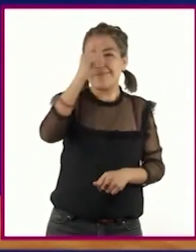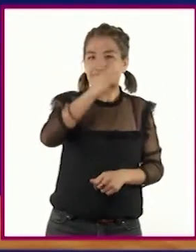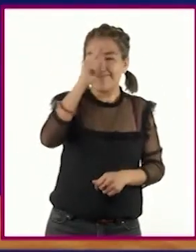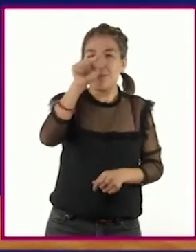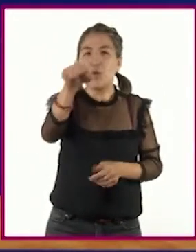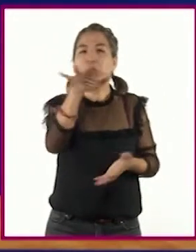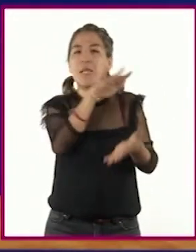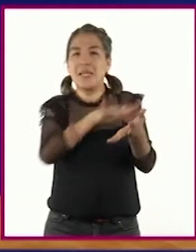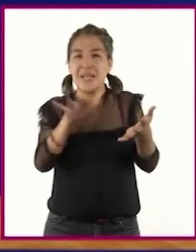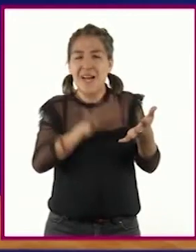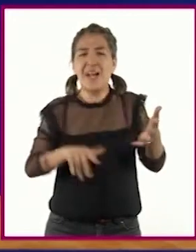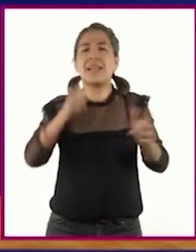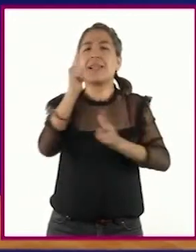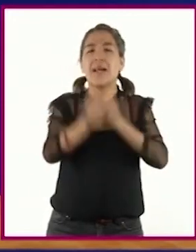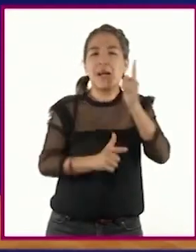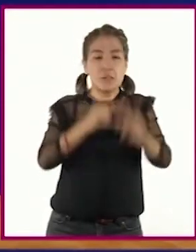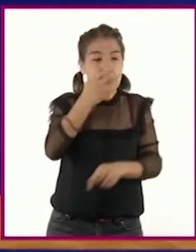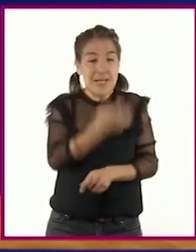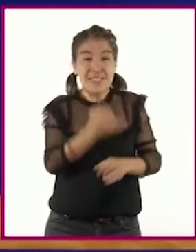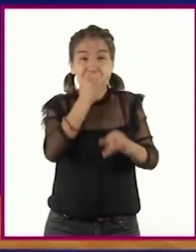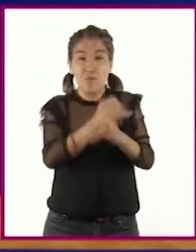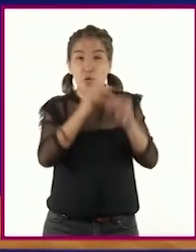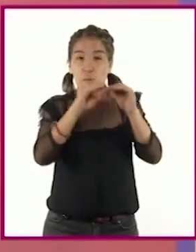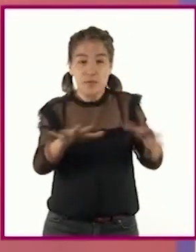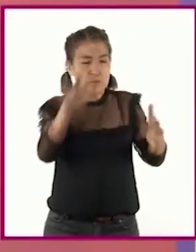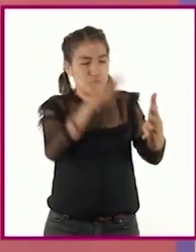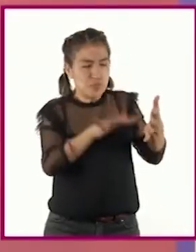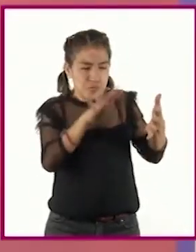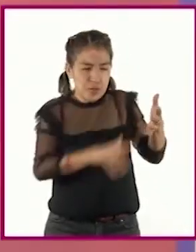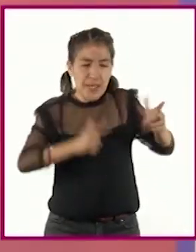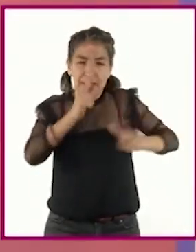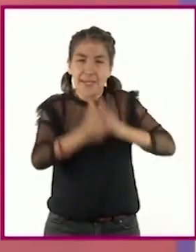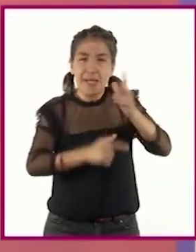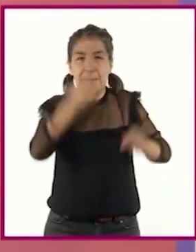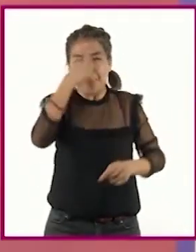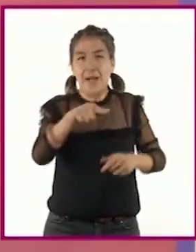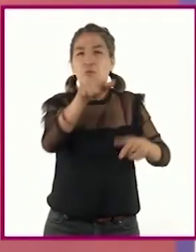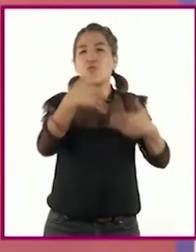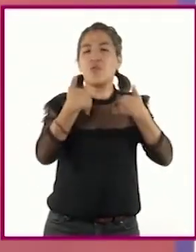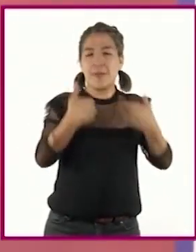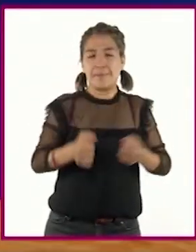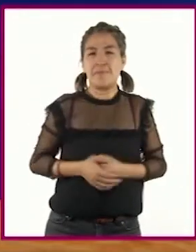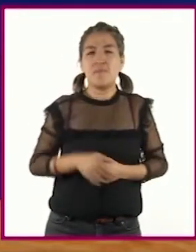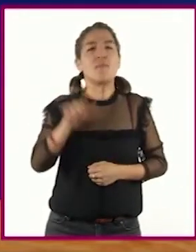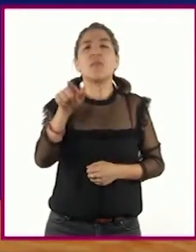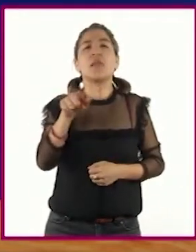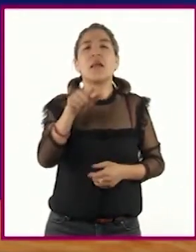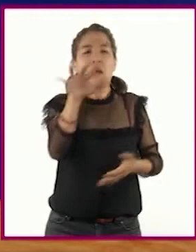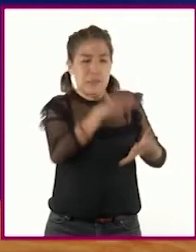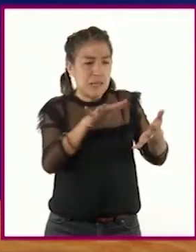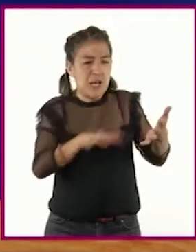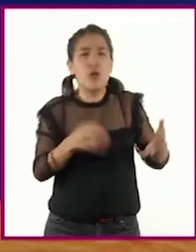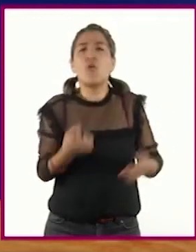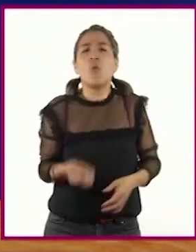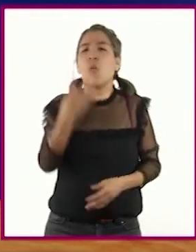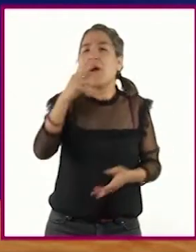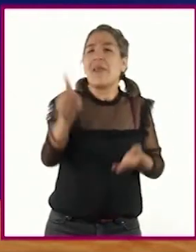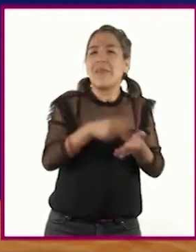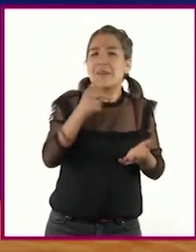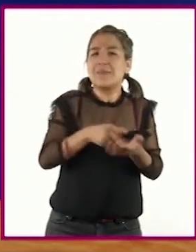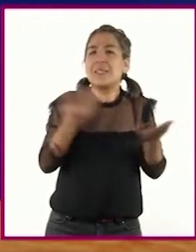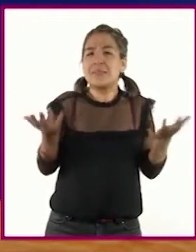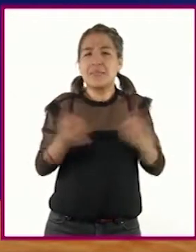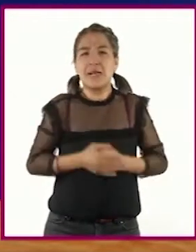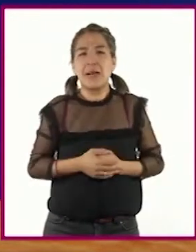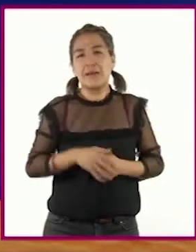leer detenidamente la información recabada. ¿Cuántas veces nos recomienda leerla? Es fundamental dar